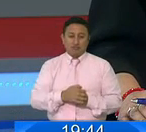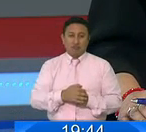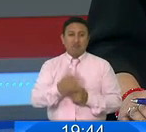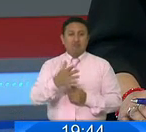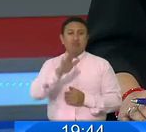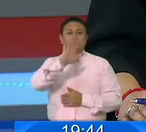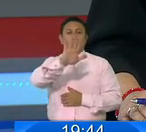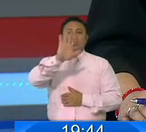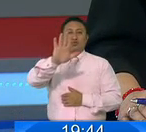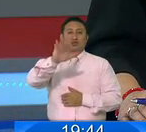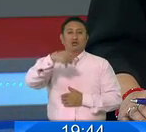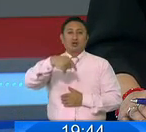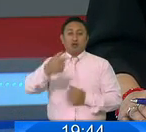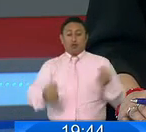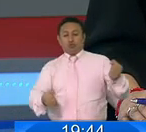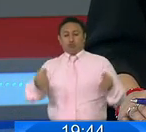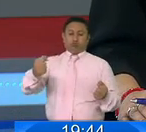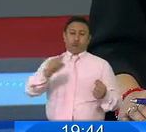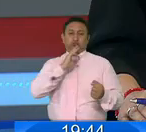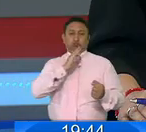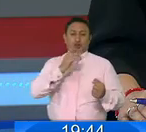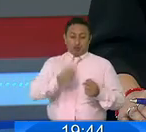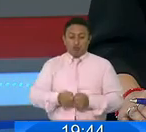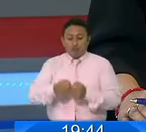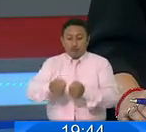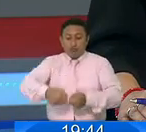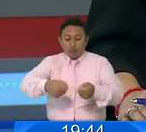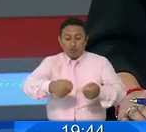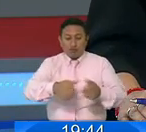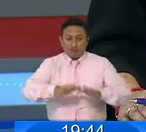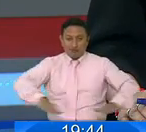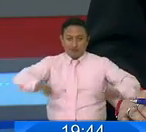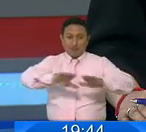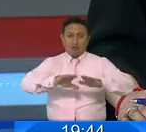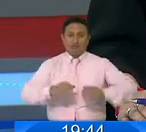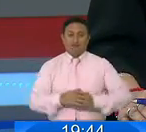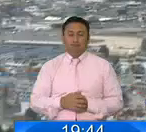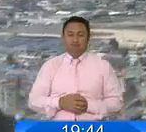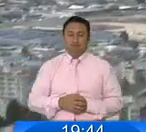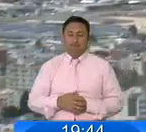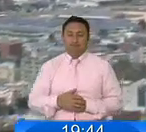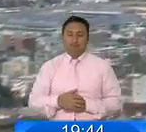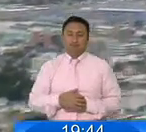55 tanqueros abastecerán del líquido vital a la población